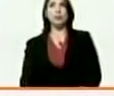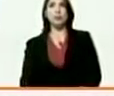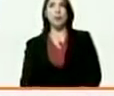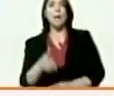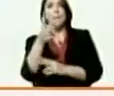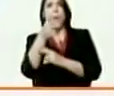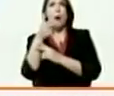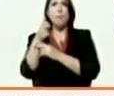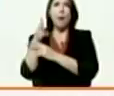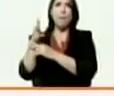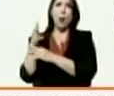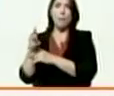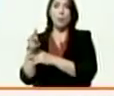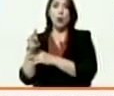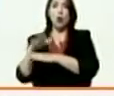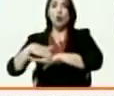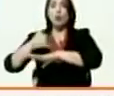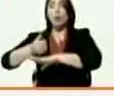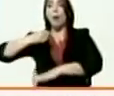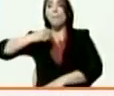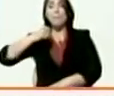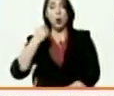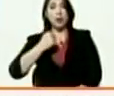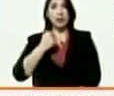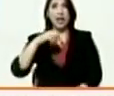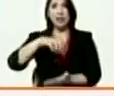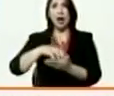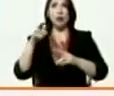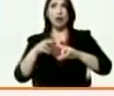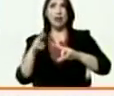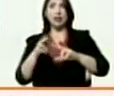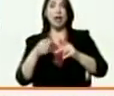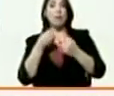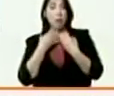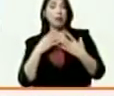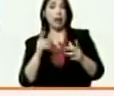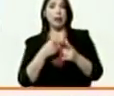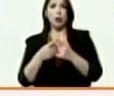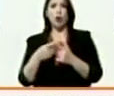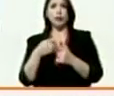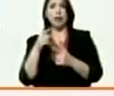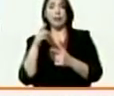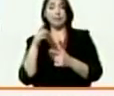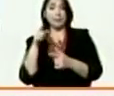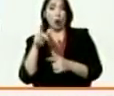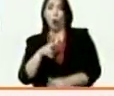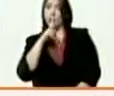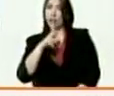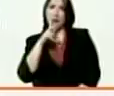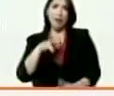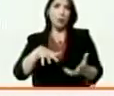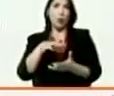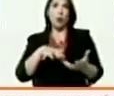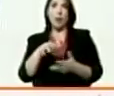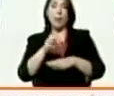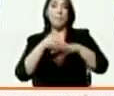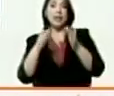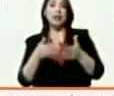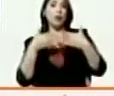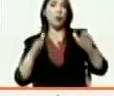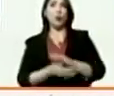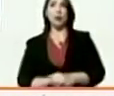perdigonazos por agentes de la policía del estado Táchira. Bien, en medio de esa lamentable circunstancia, el Ministerio